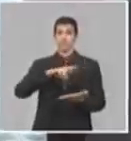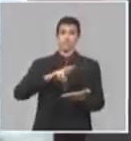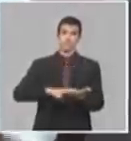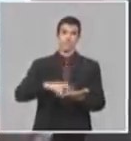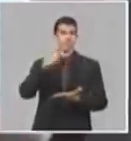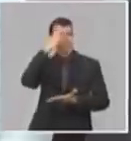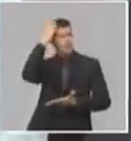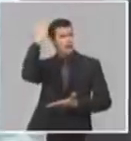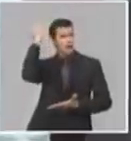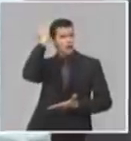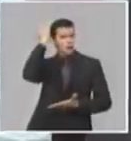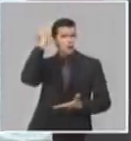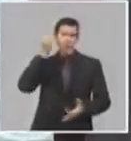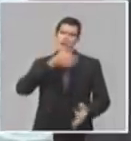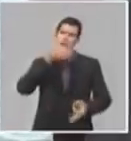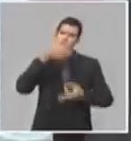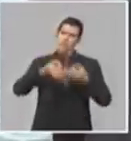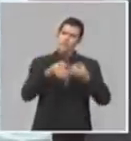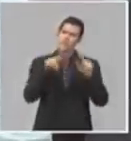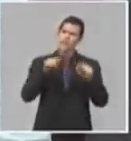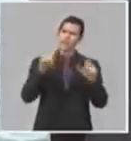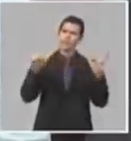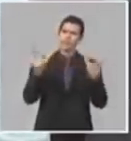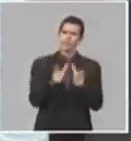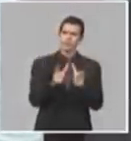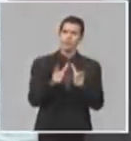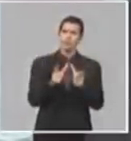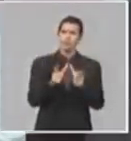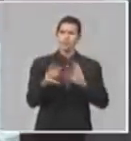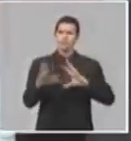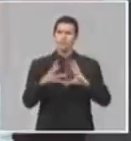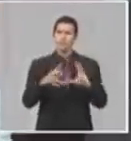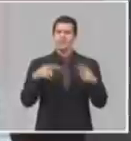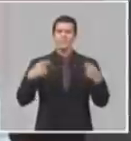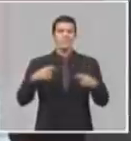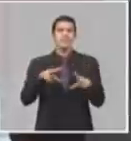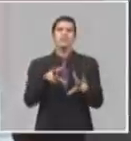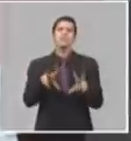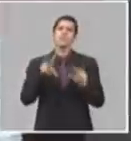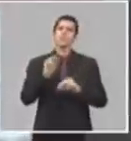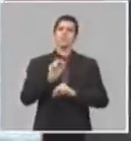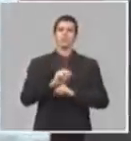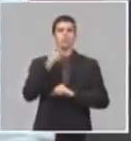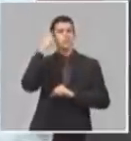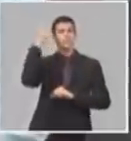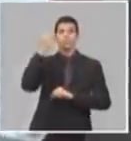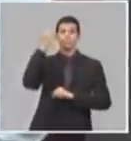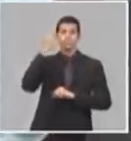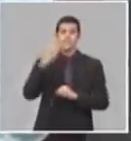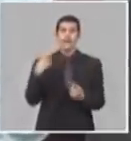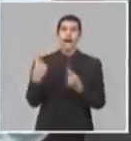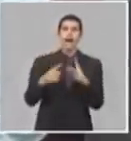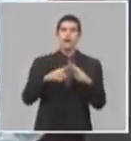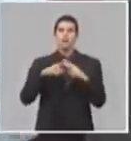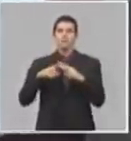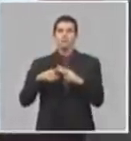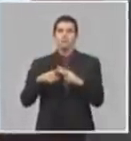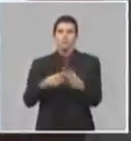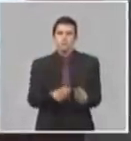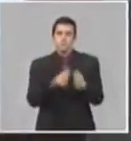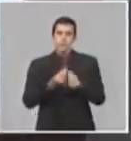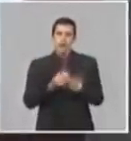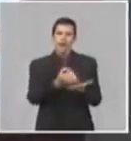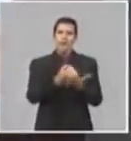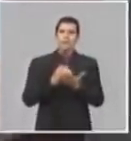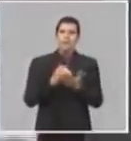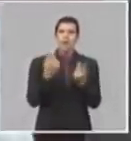Castro Ruz, y hoy se ha traído al Consejo de Ministros para aprobarle y también para informarle a los gobernadores. De esta